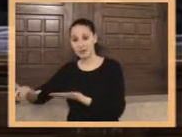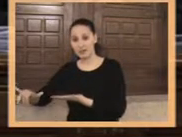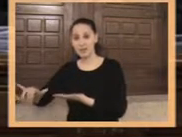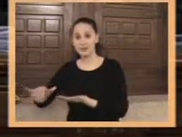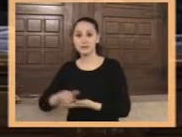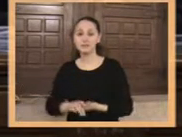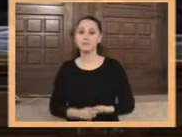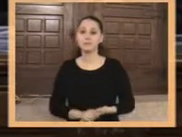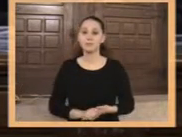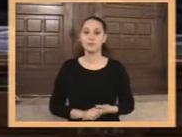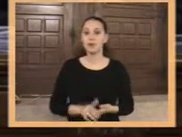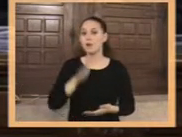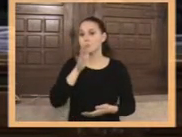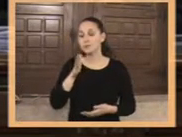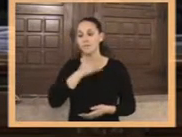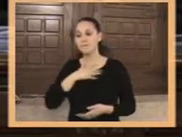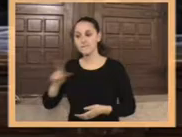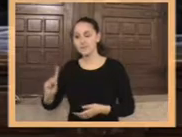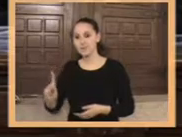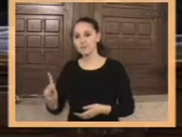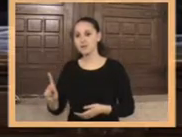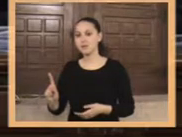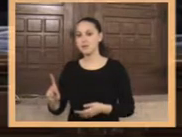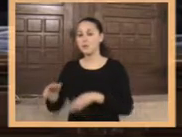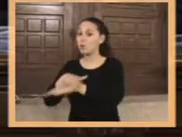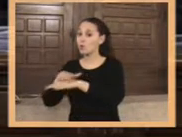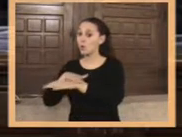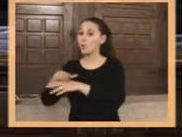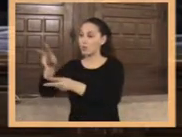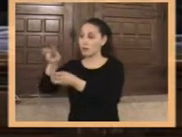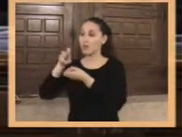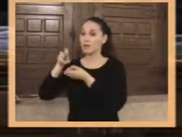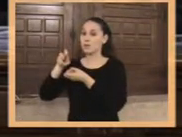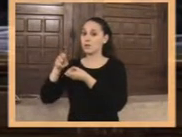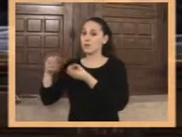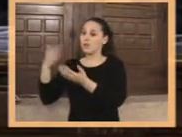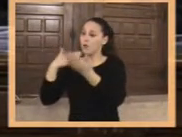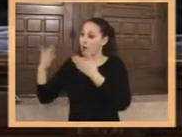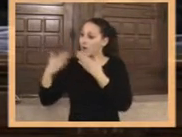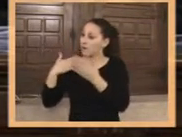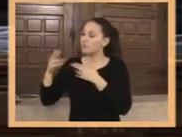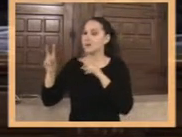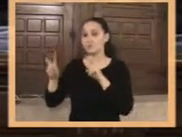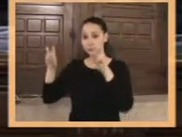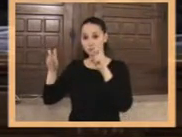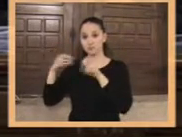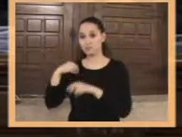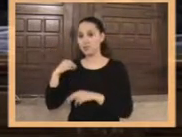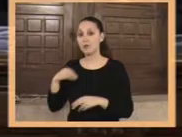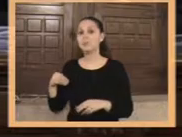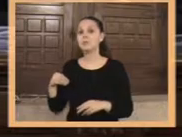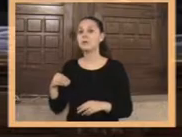caso. Entonces, lo que no queríamos es que nos costase dinero. Tratamos con el Ministerio de Hacienda esta cuestión y nos manifestaron que, evidentemente,